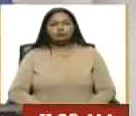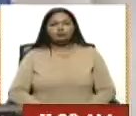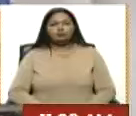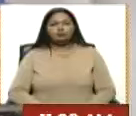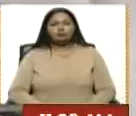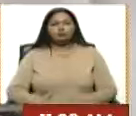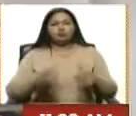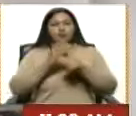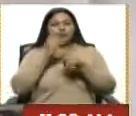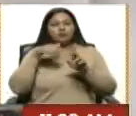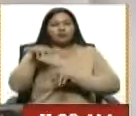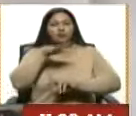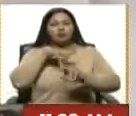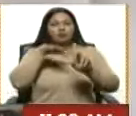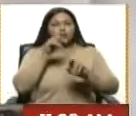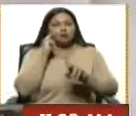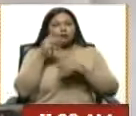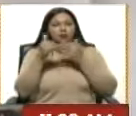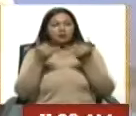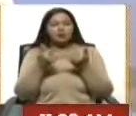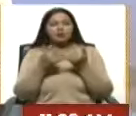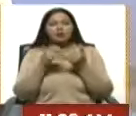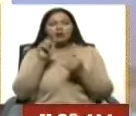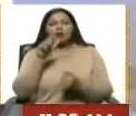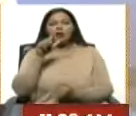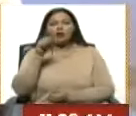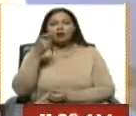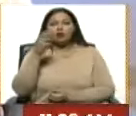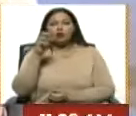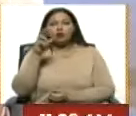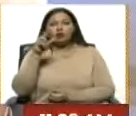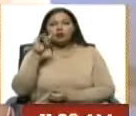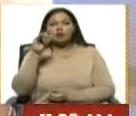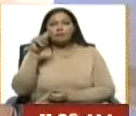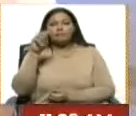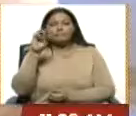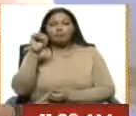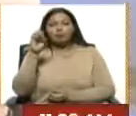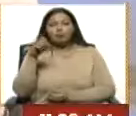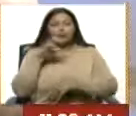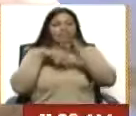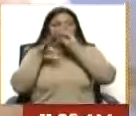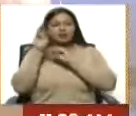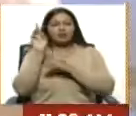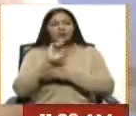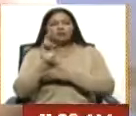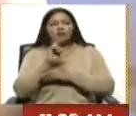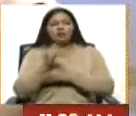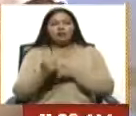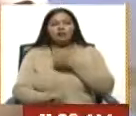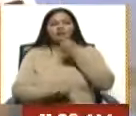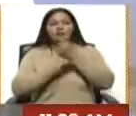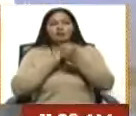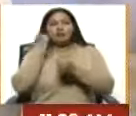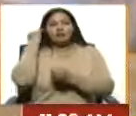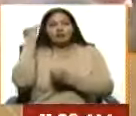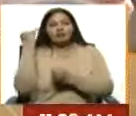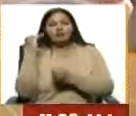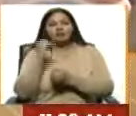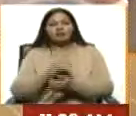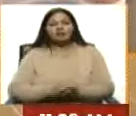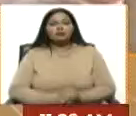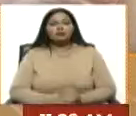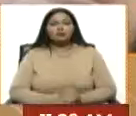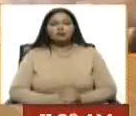que está deformado de lo que estás hablando. Esos algoritmos funcionan con un mecanismo que se llama aprendizaje automático, que es la base de la inteligencia artificial. En inglés eso se